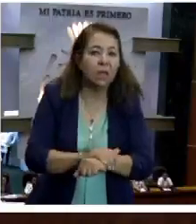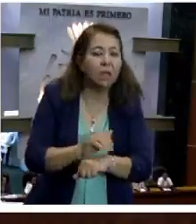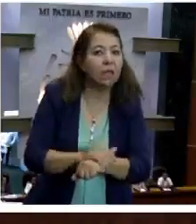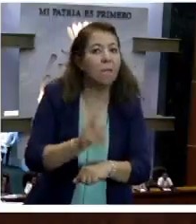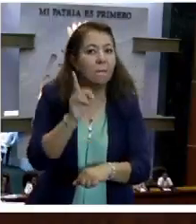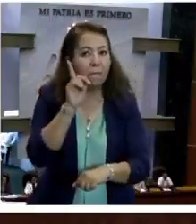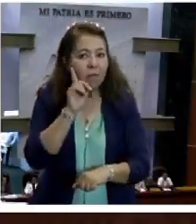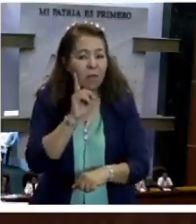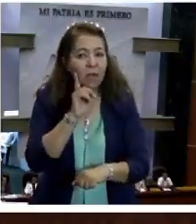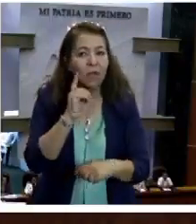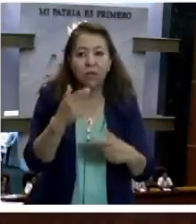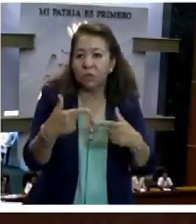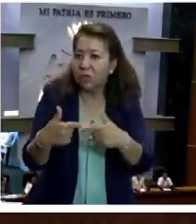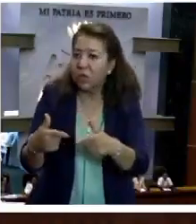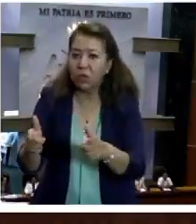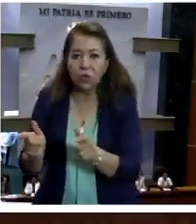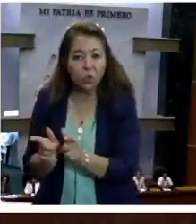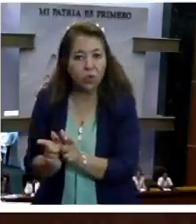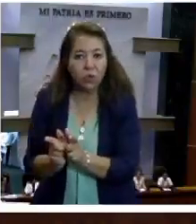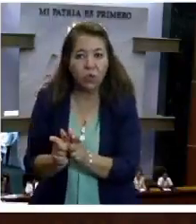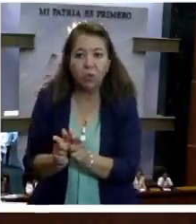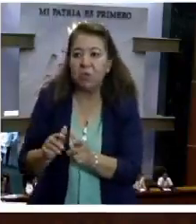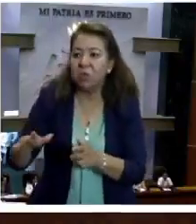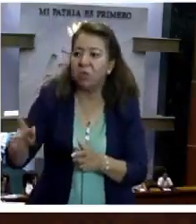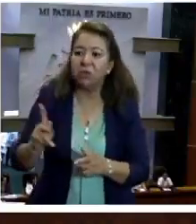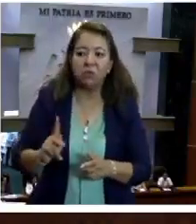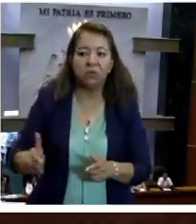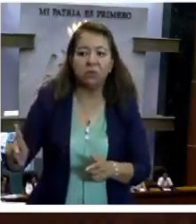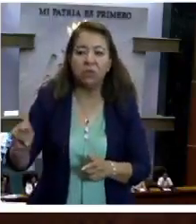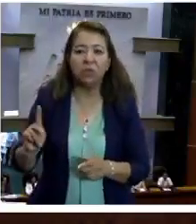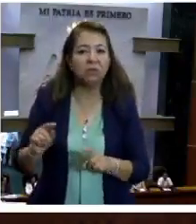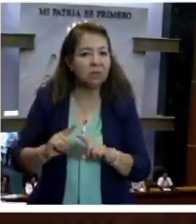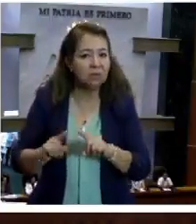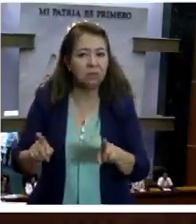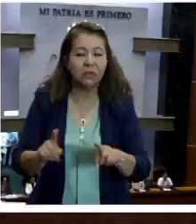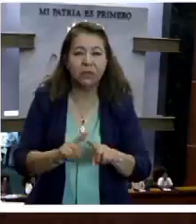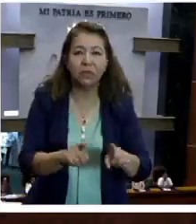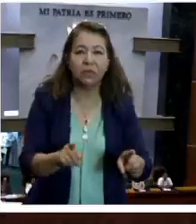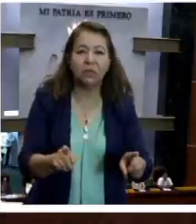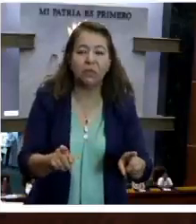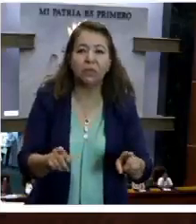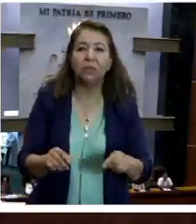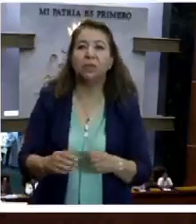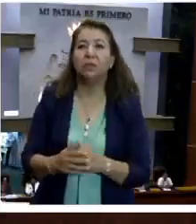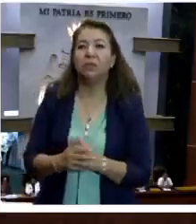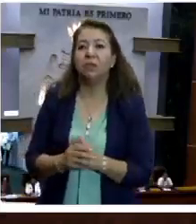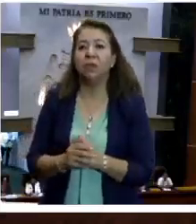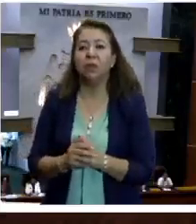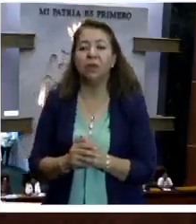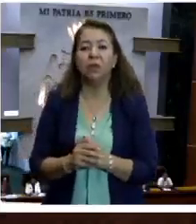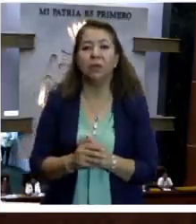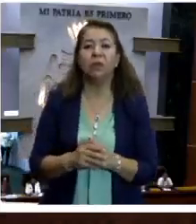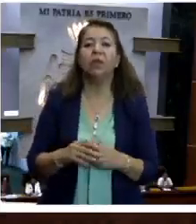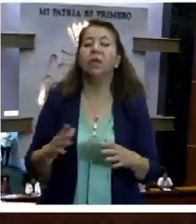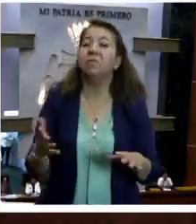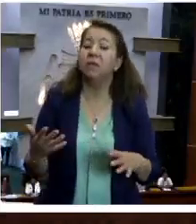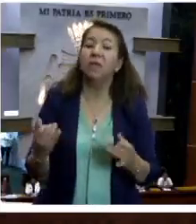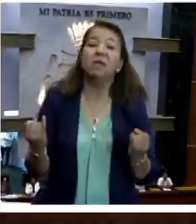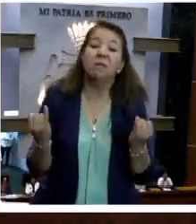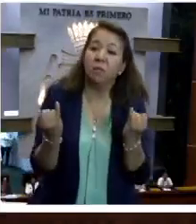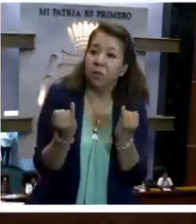cualquier grupo originario. Asimismo, promover la